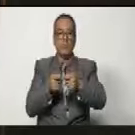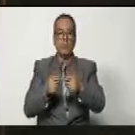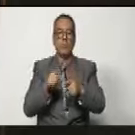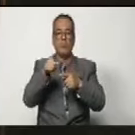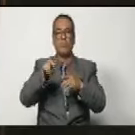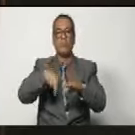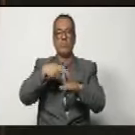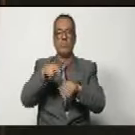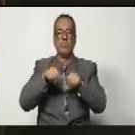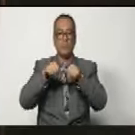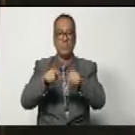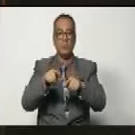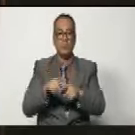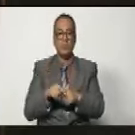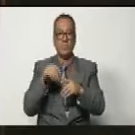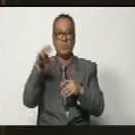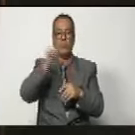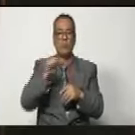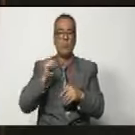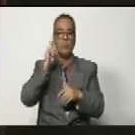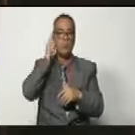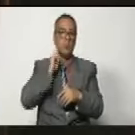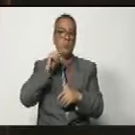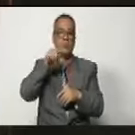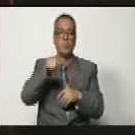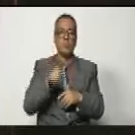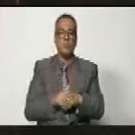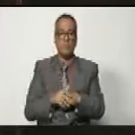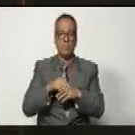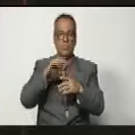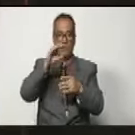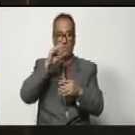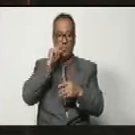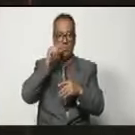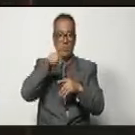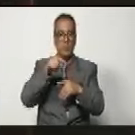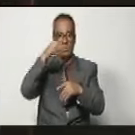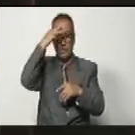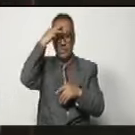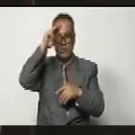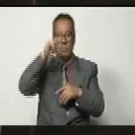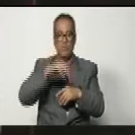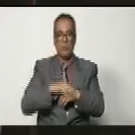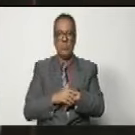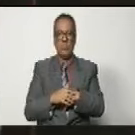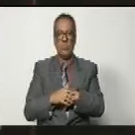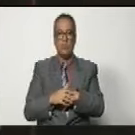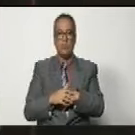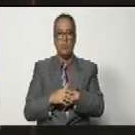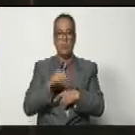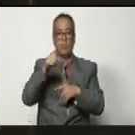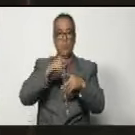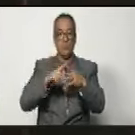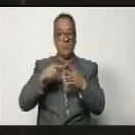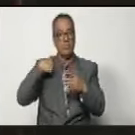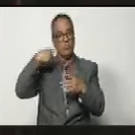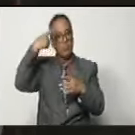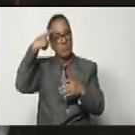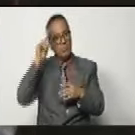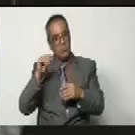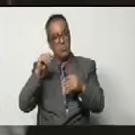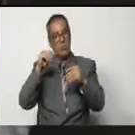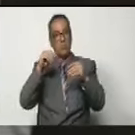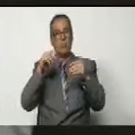la nacionalidad a Simón Bolívar como ciudadano mexicano, cosa que quizás para